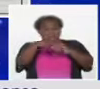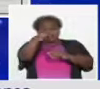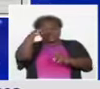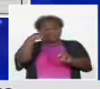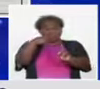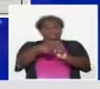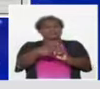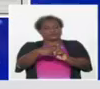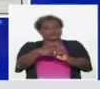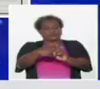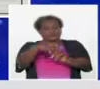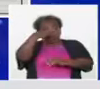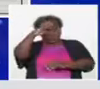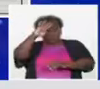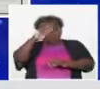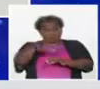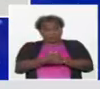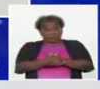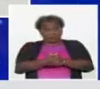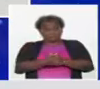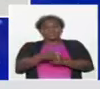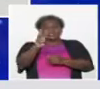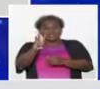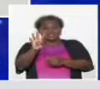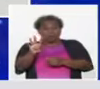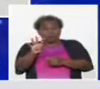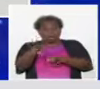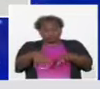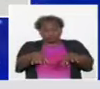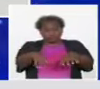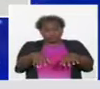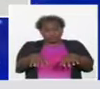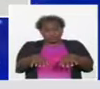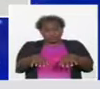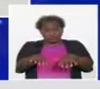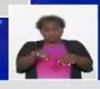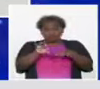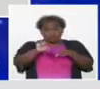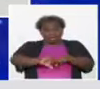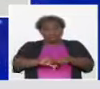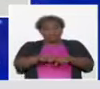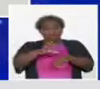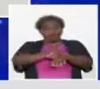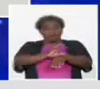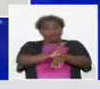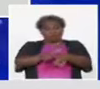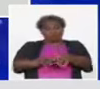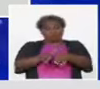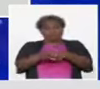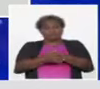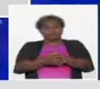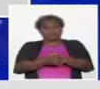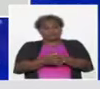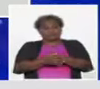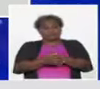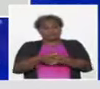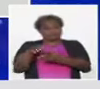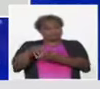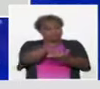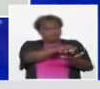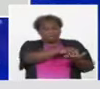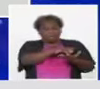Cuba, con 34 eventos activos, hasta el día de ayer, o en el día de ayer, mejor dicho, en